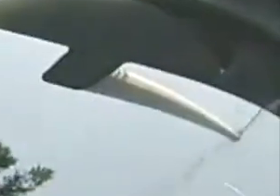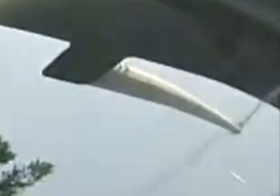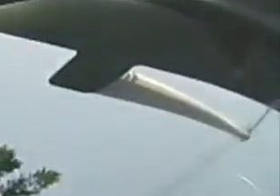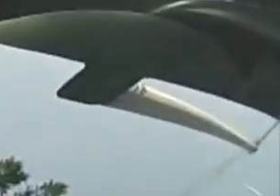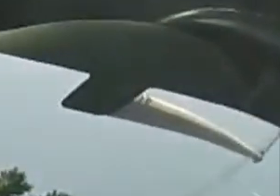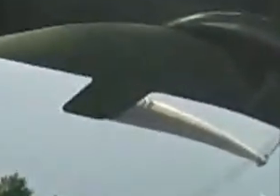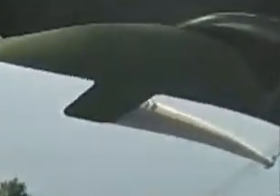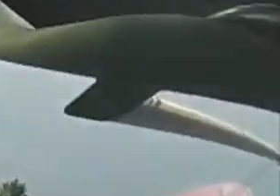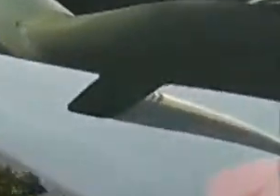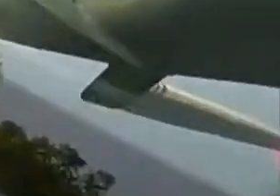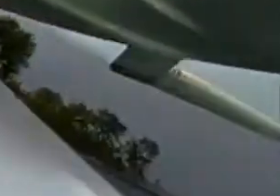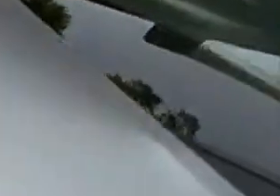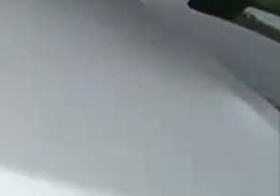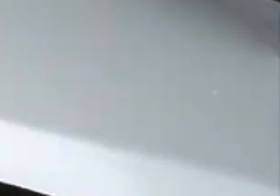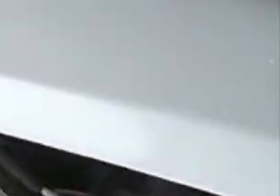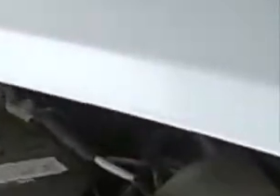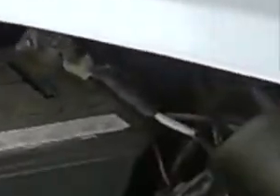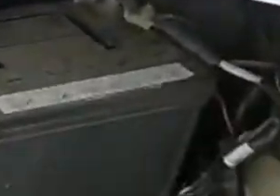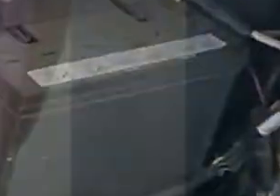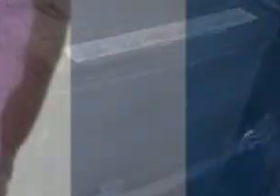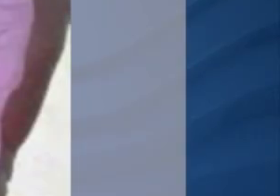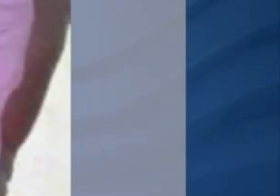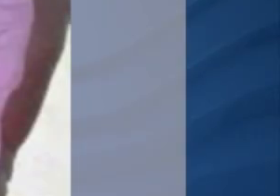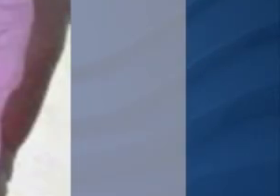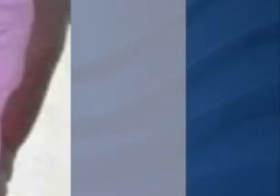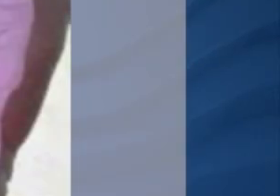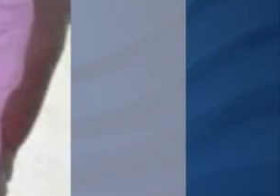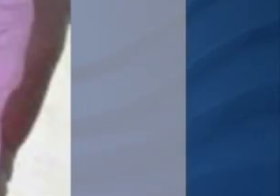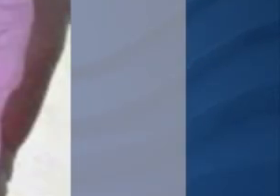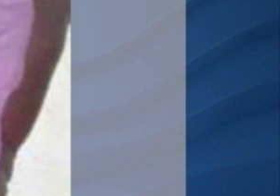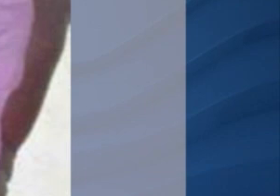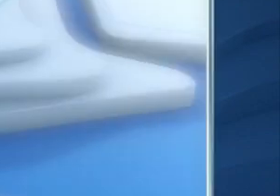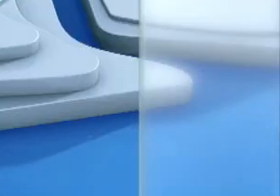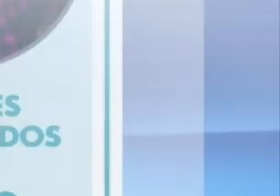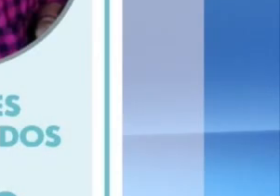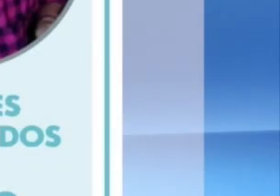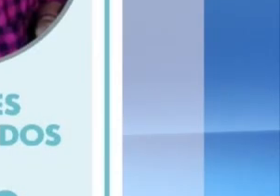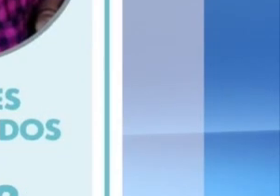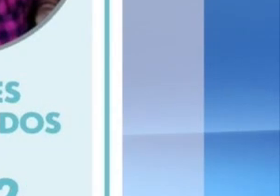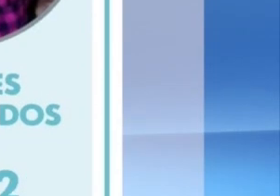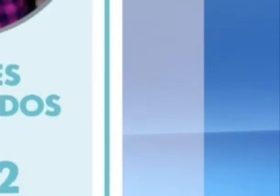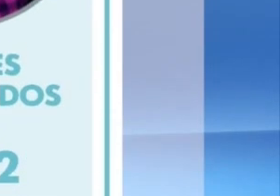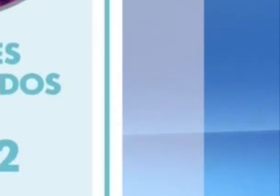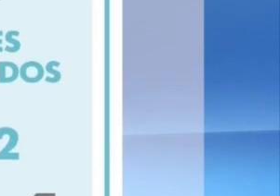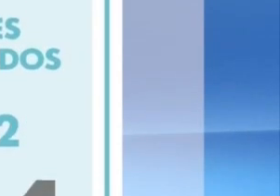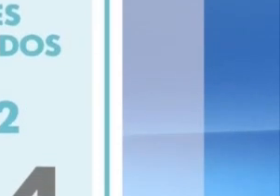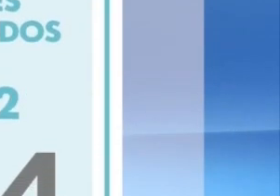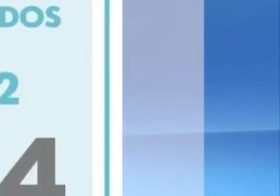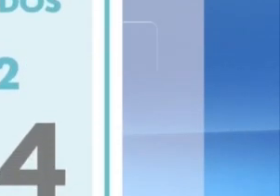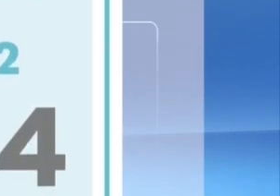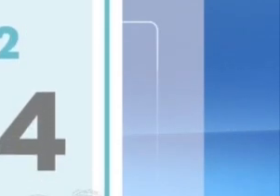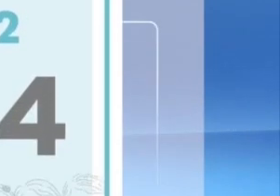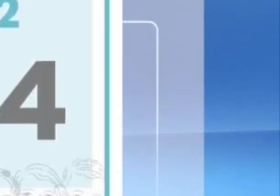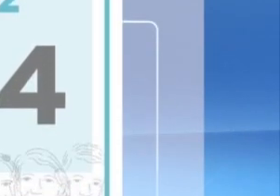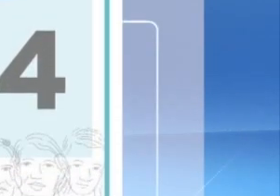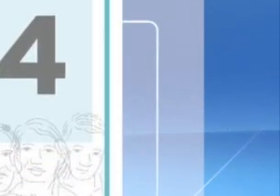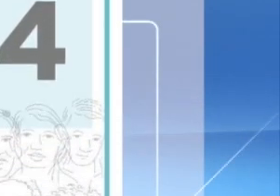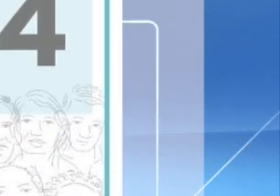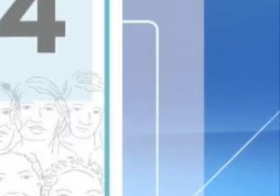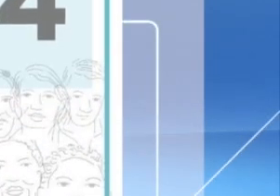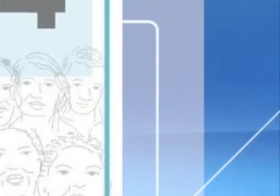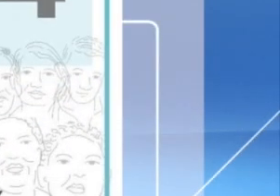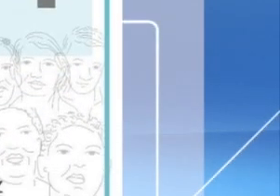sur de Cali. Asesinan a sindicalista de la Universidad del Valle. Asesinan a lideresa social en el